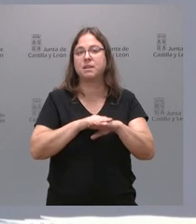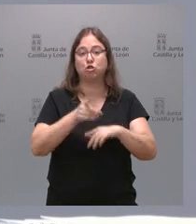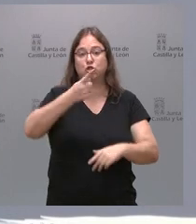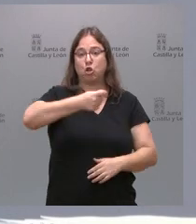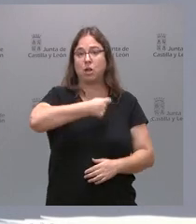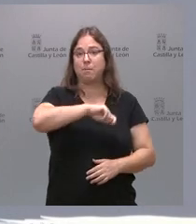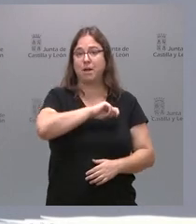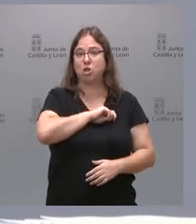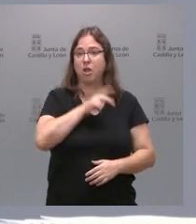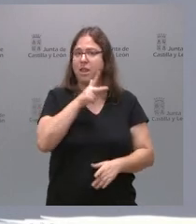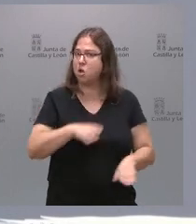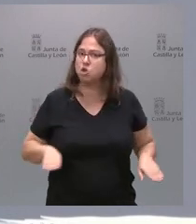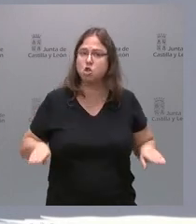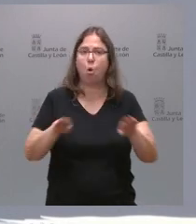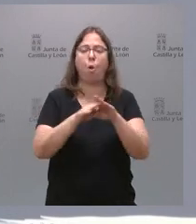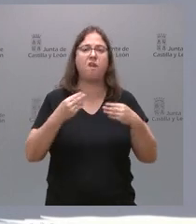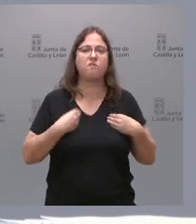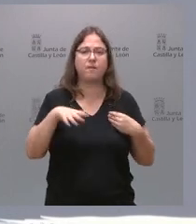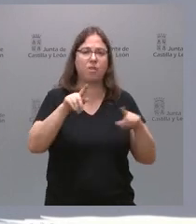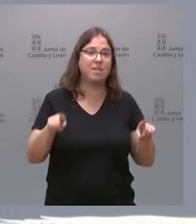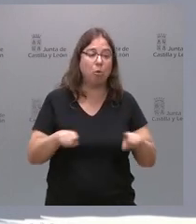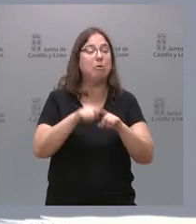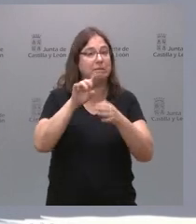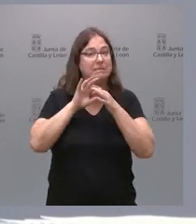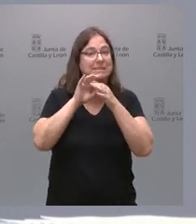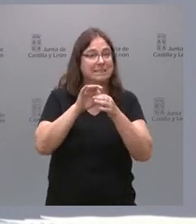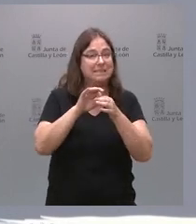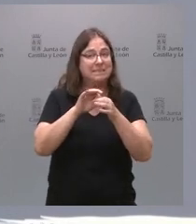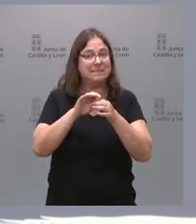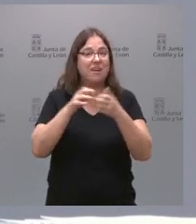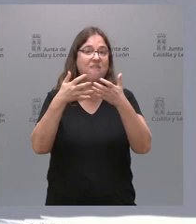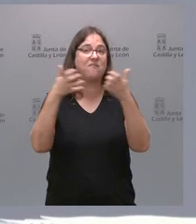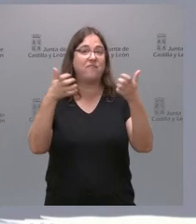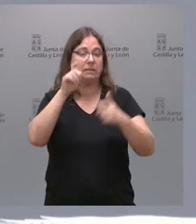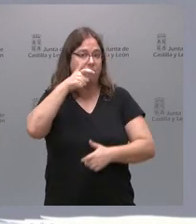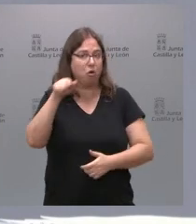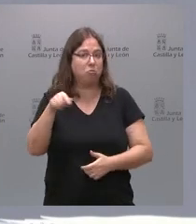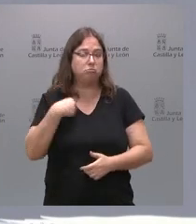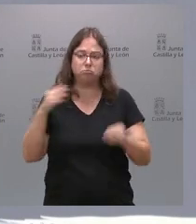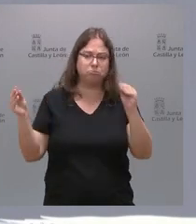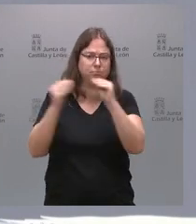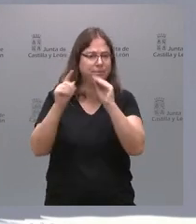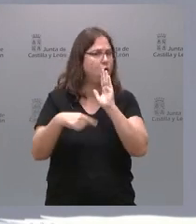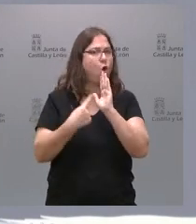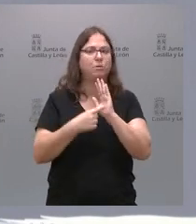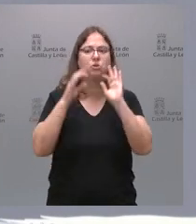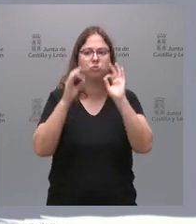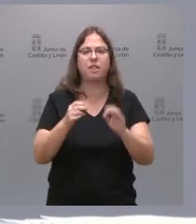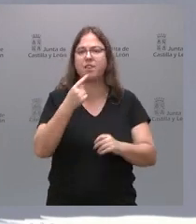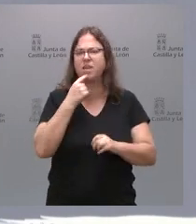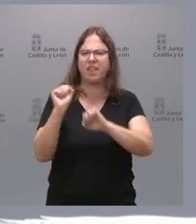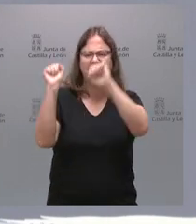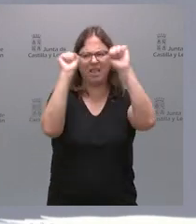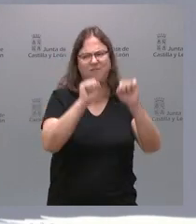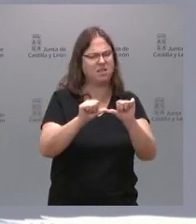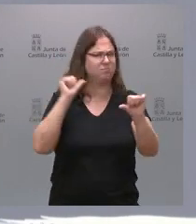todos los españoles tengamos los mismos derechos llevamos donde vivamos es lo que se refiere con las expresiones del señor fijo yo coincido plenamente cosas expresiones que es lo que siempre